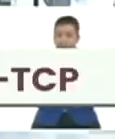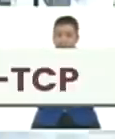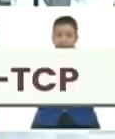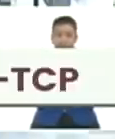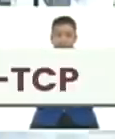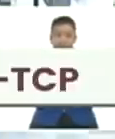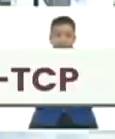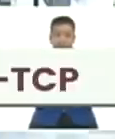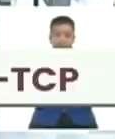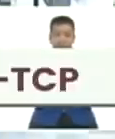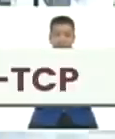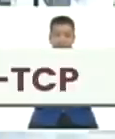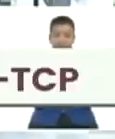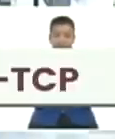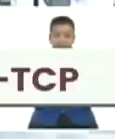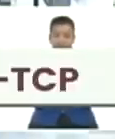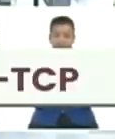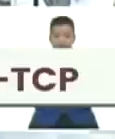han venido configurando